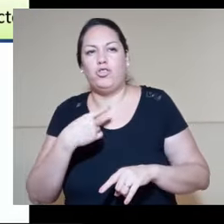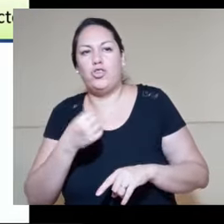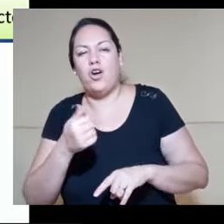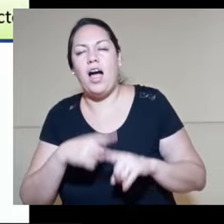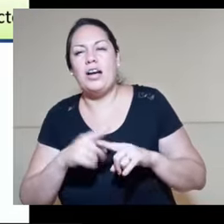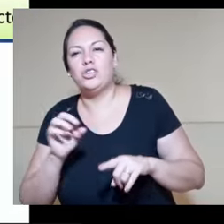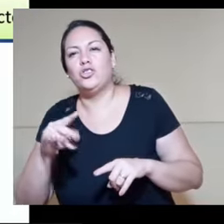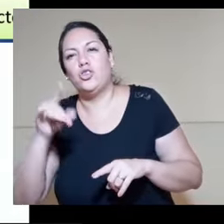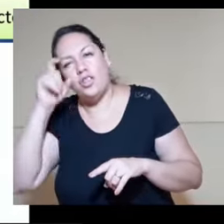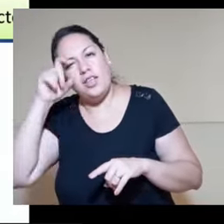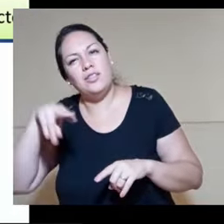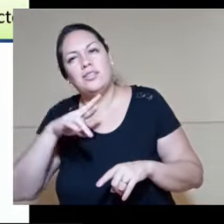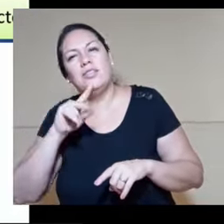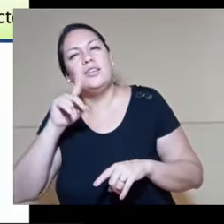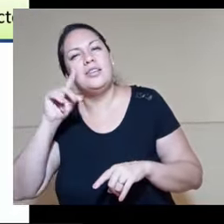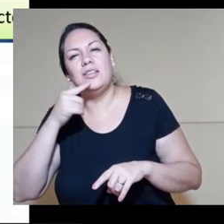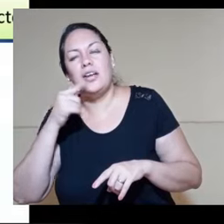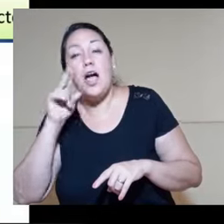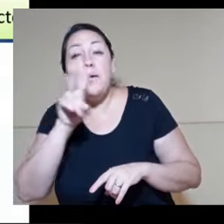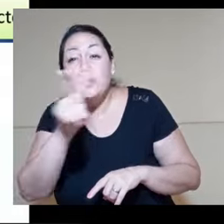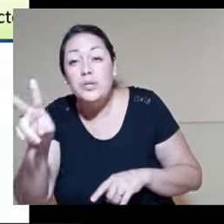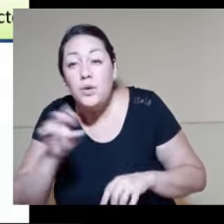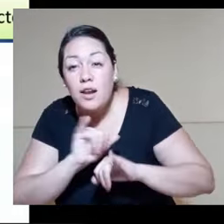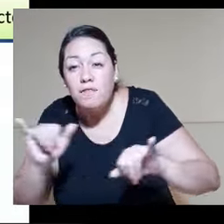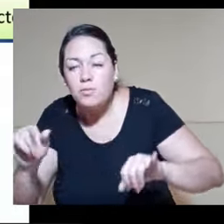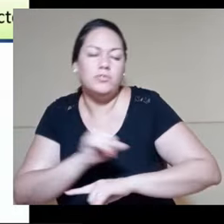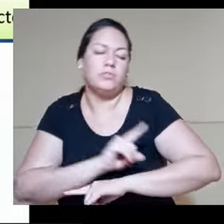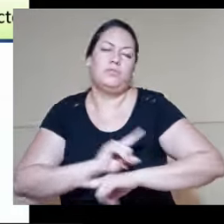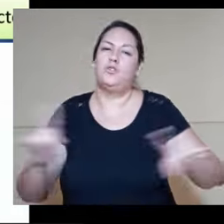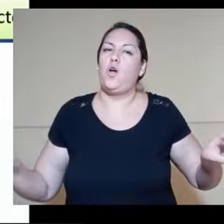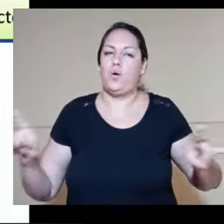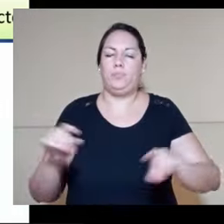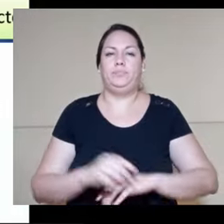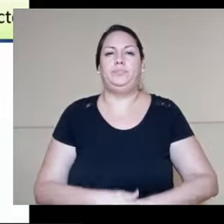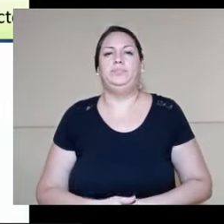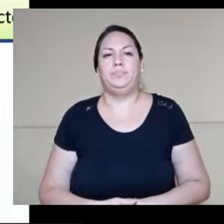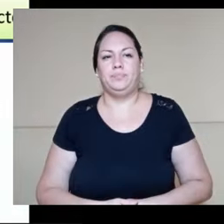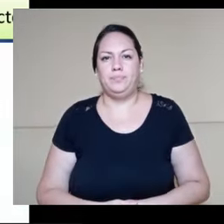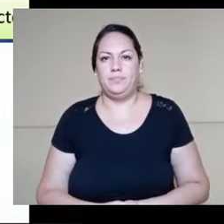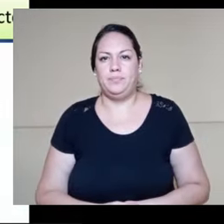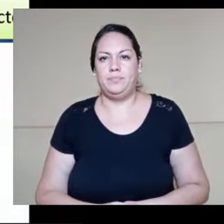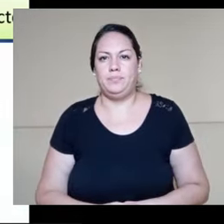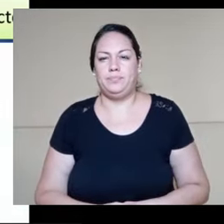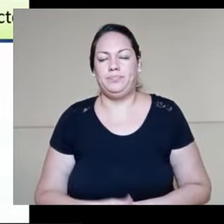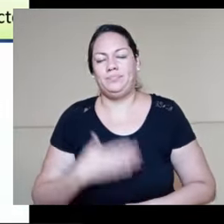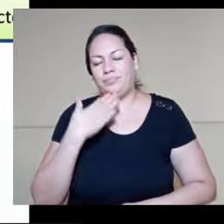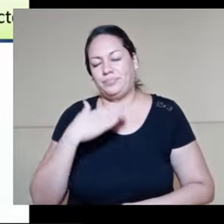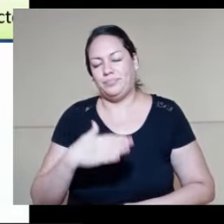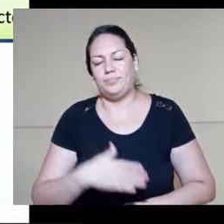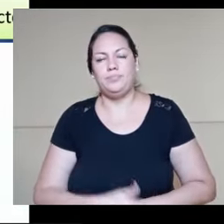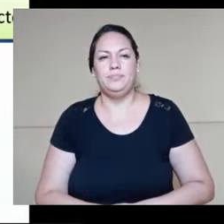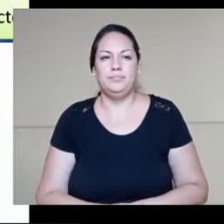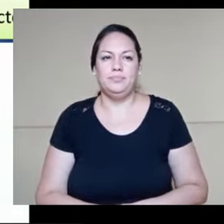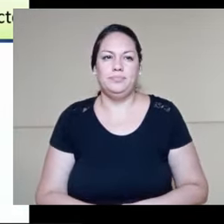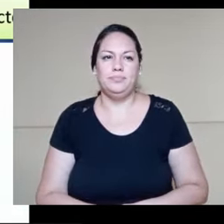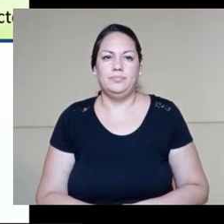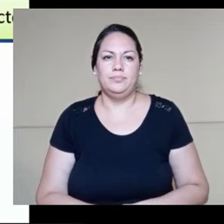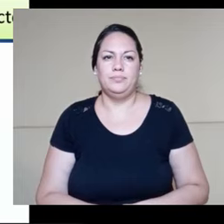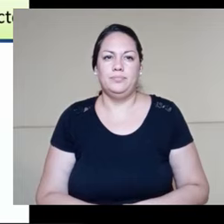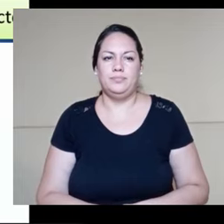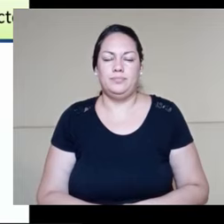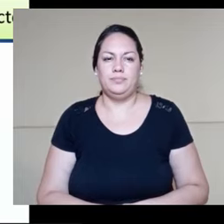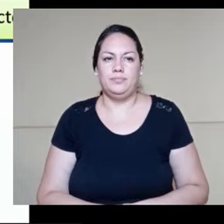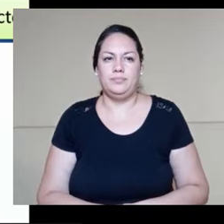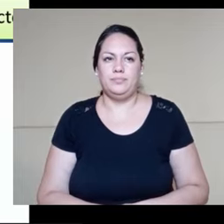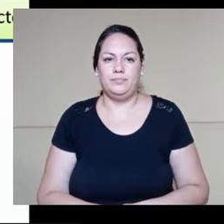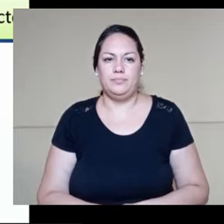las axodendríticas para llevar información visual, no. Si esa era la pregunta. Sí, esa era.